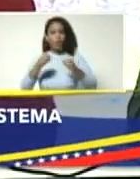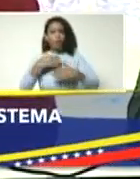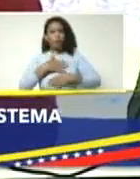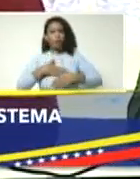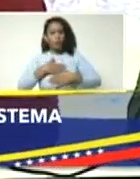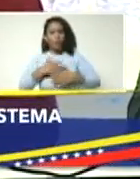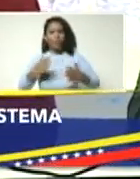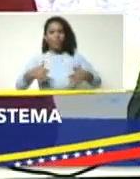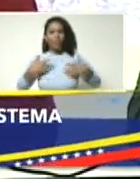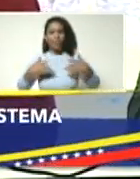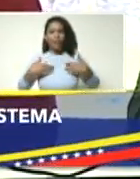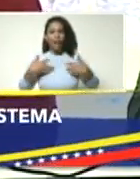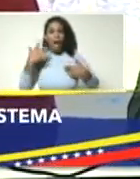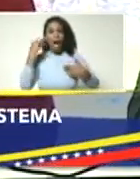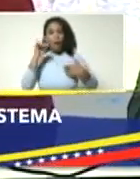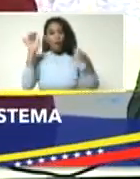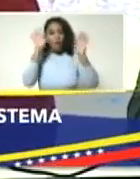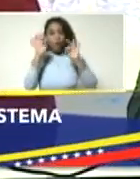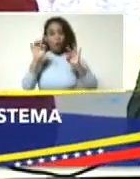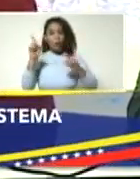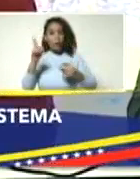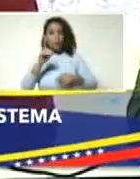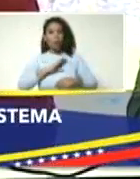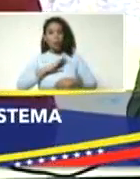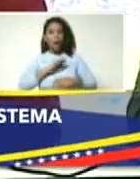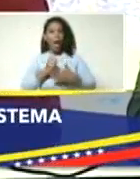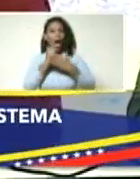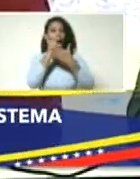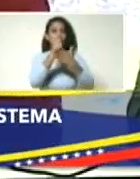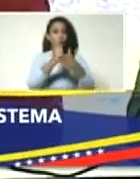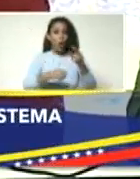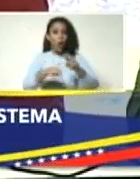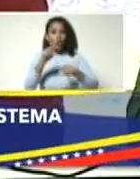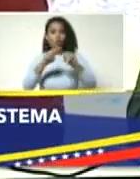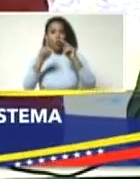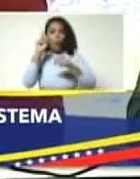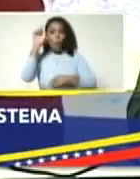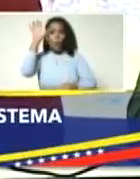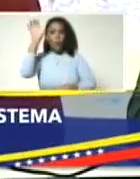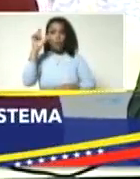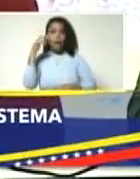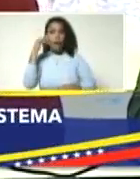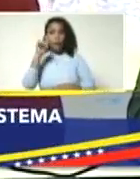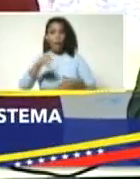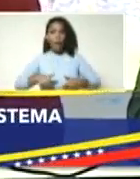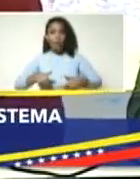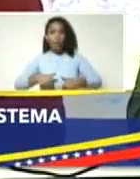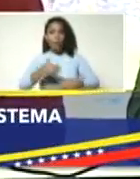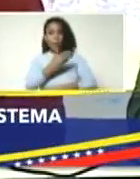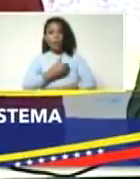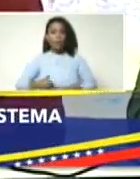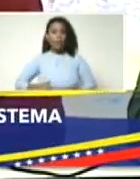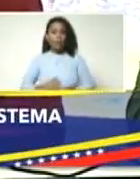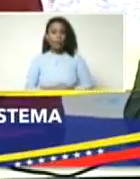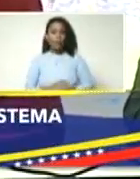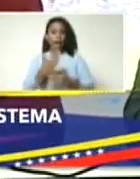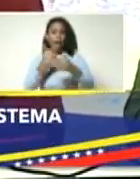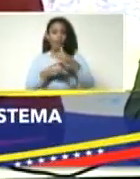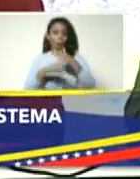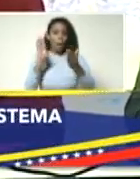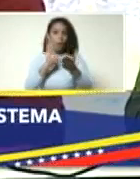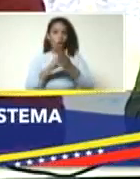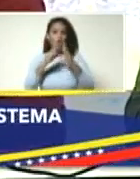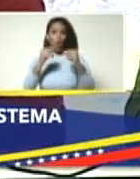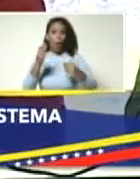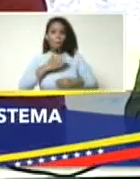sea divertida, tenga sentido, tenga pertinencia, ayude a construir un país. Cuente con ese esfuerzo, presidente, que vamos a poner todo